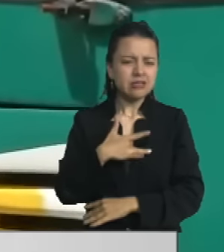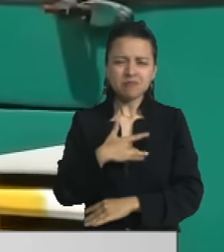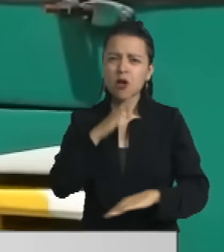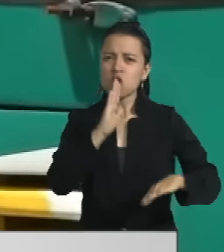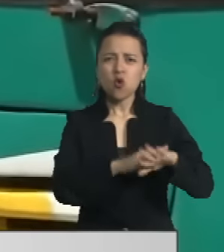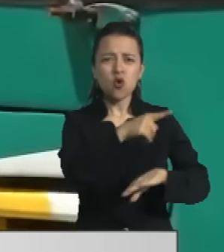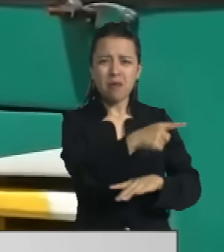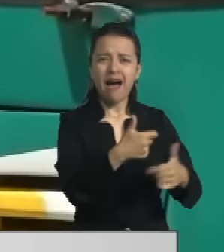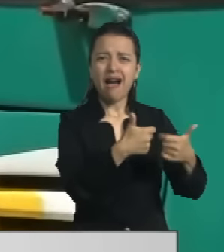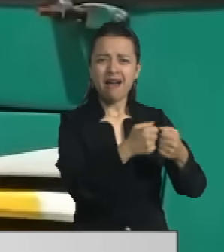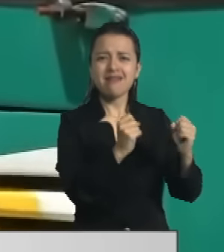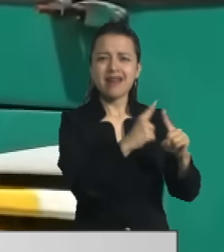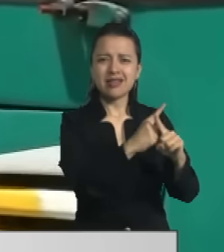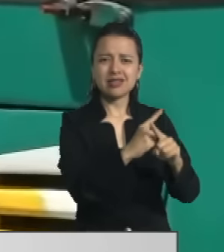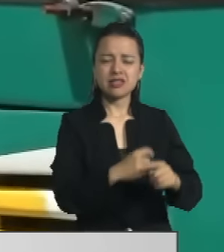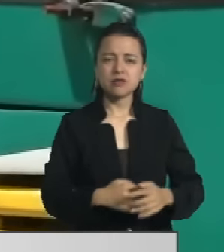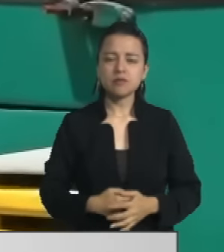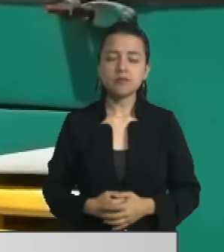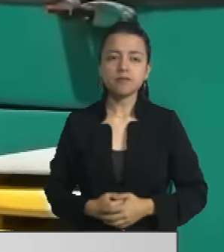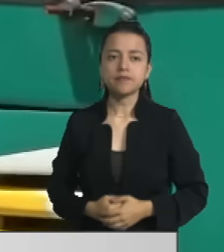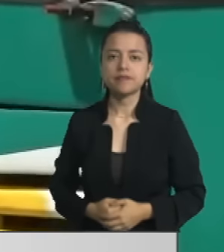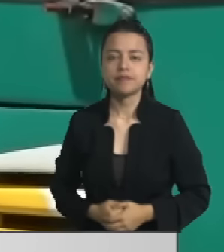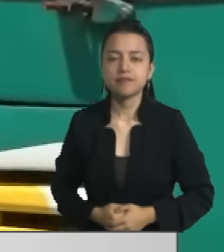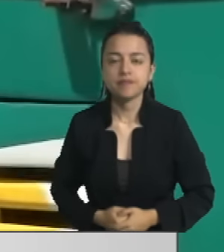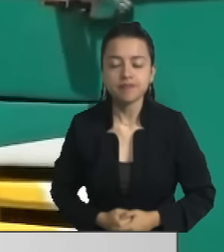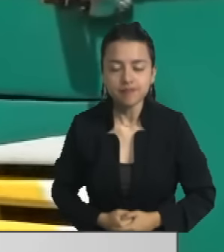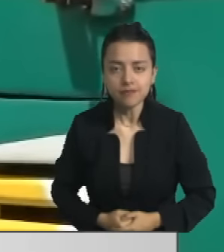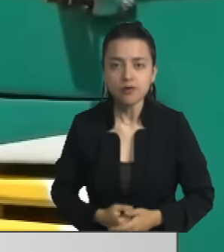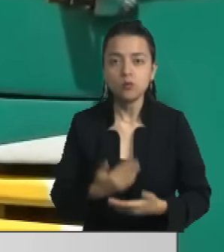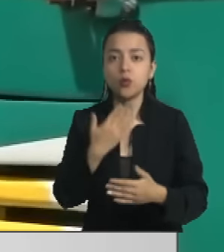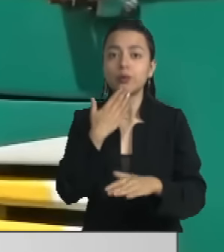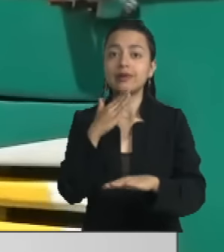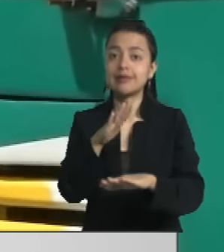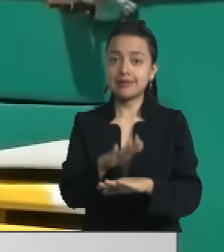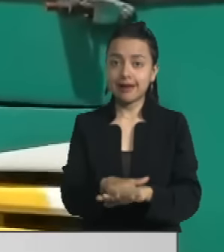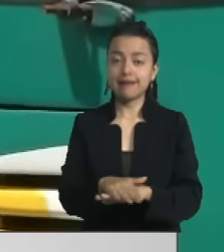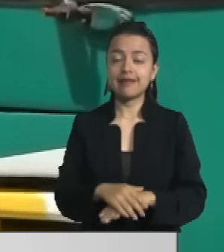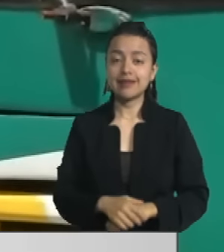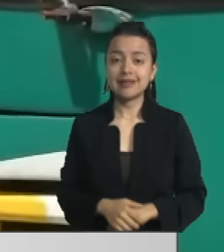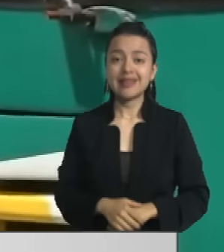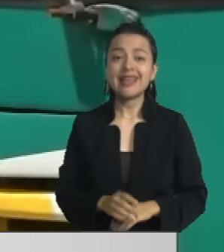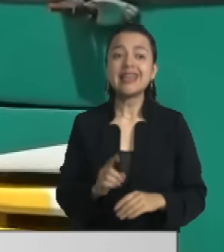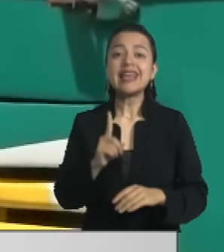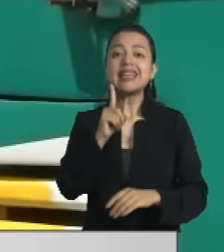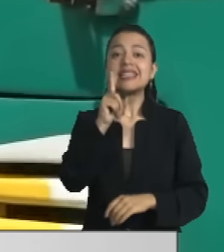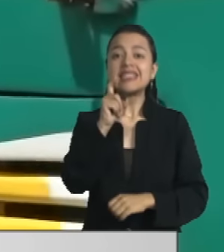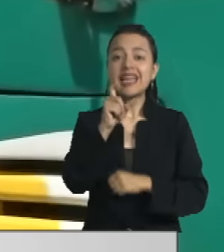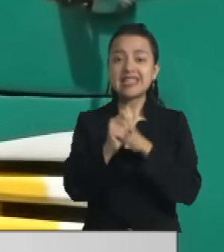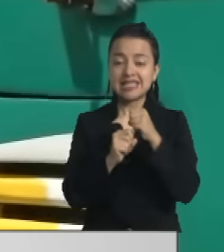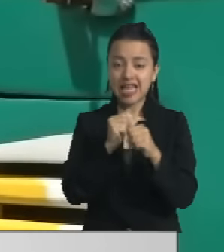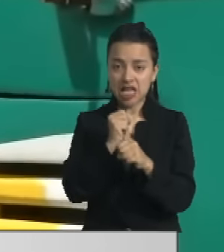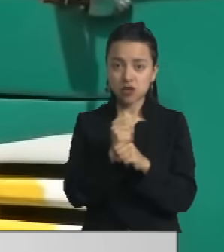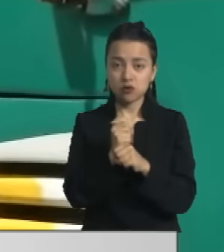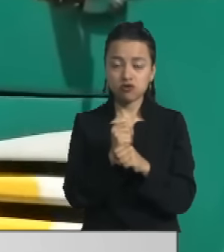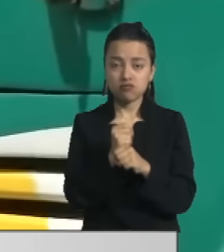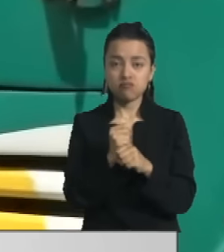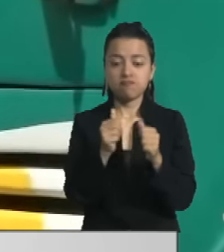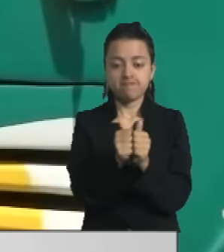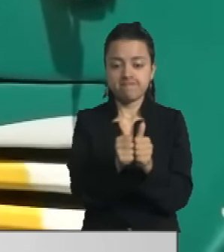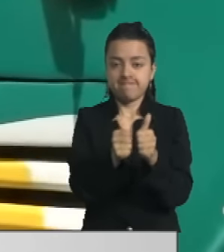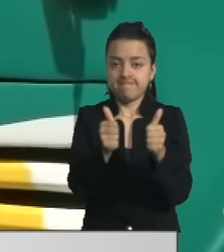Jorge muchas gracias Muy buenas tardes es las triste historia de 6 años de convivencia entre